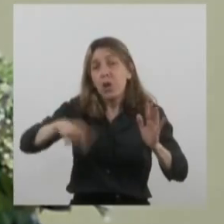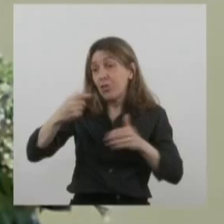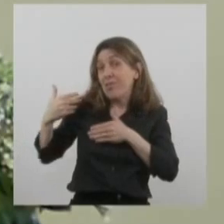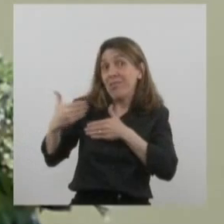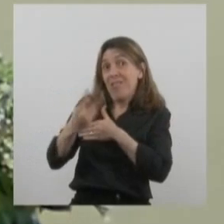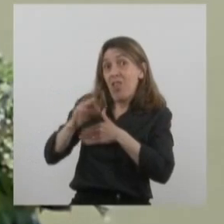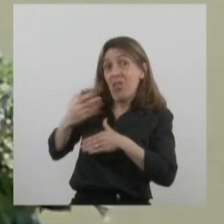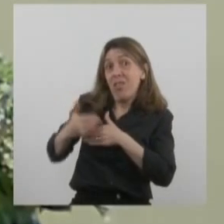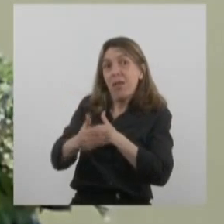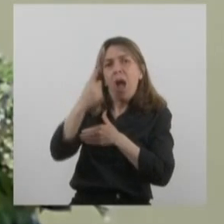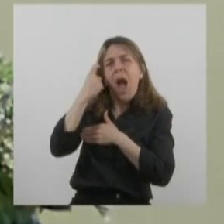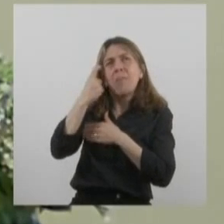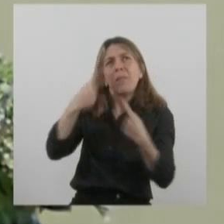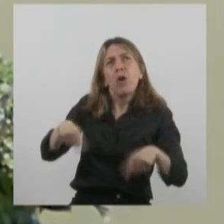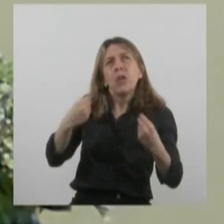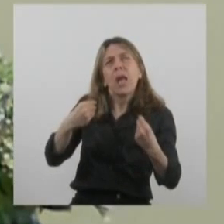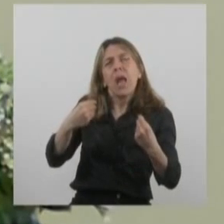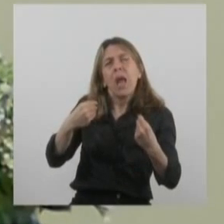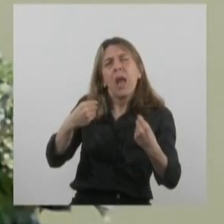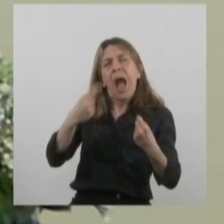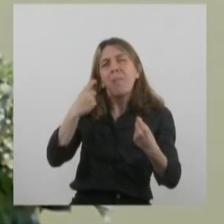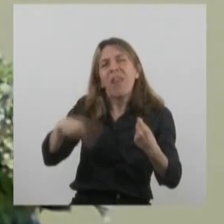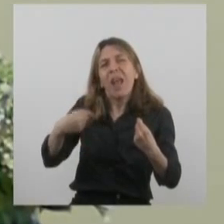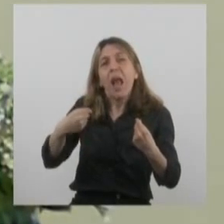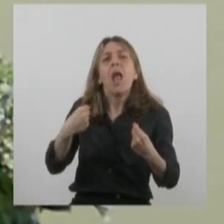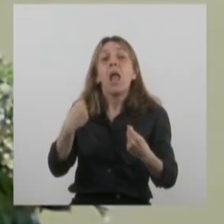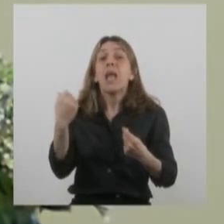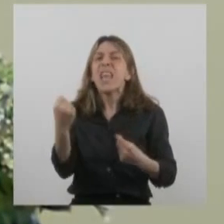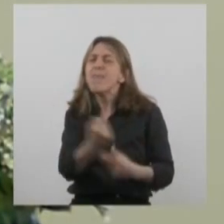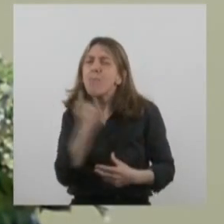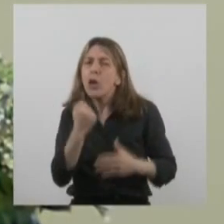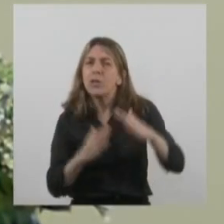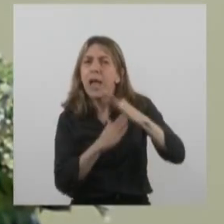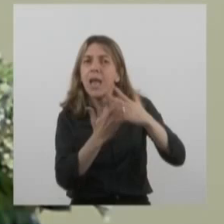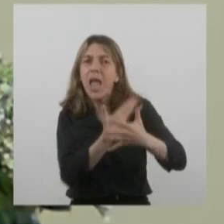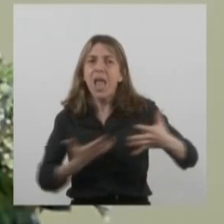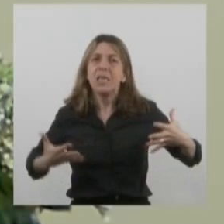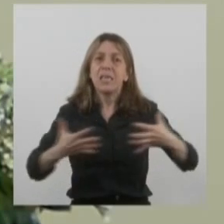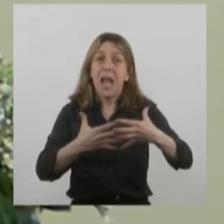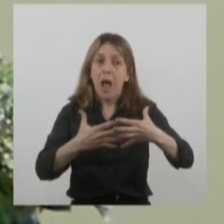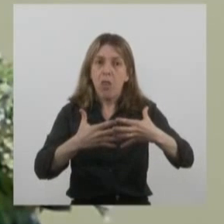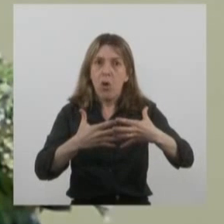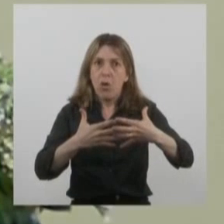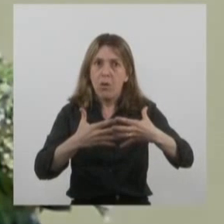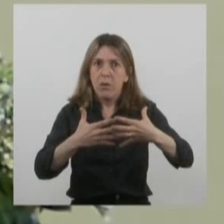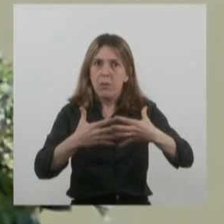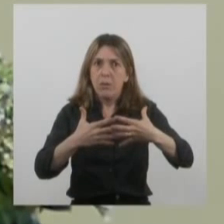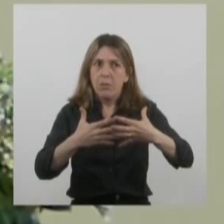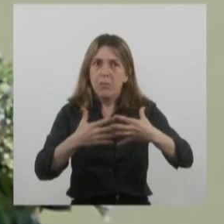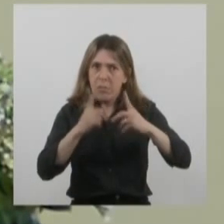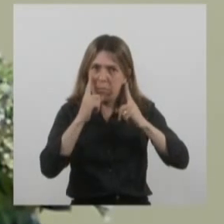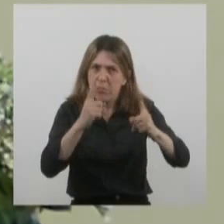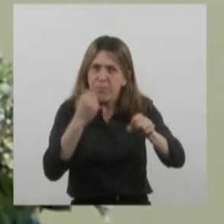enseñado la importancia que tiene el Estado a la hora de generar